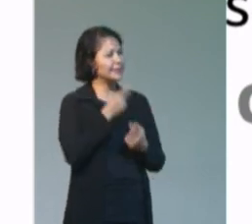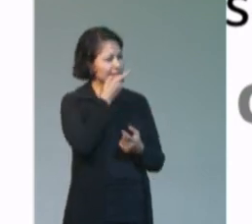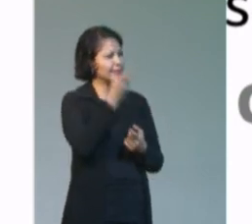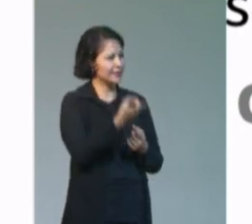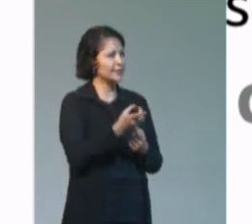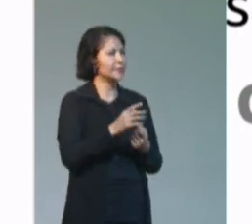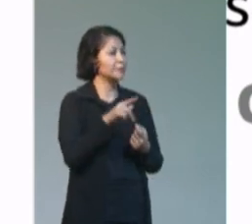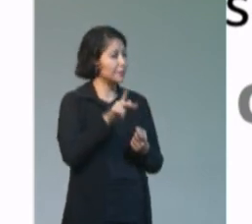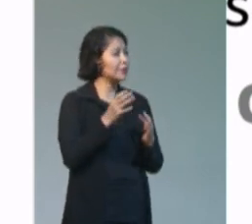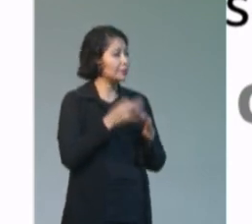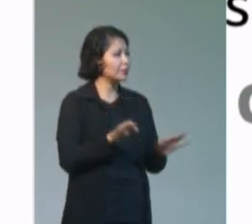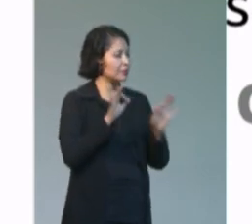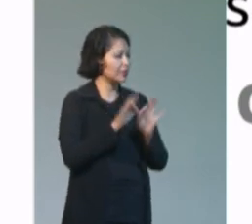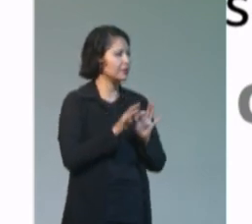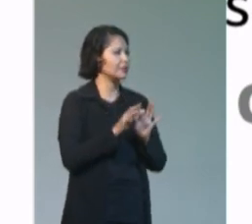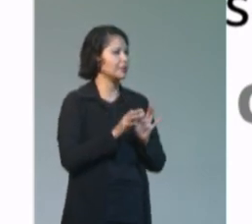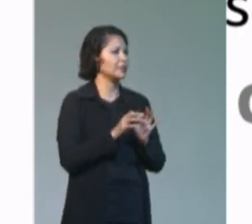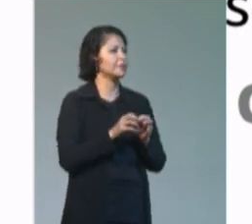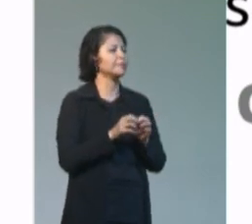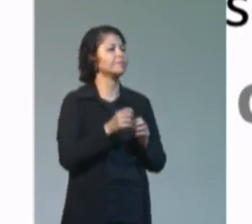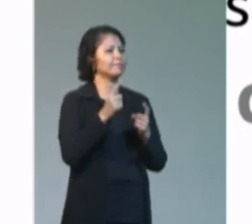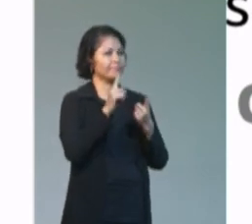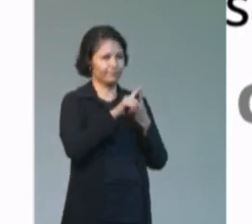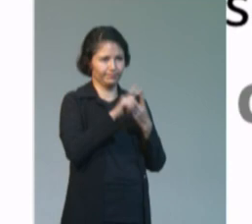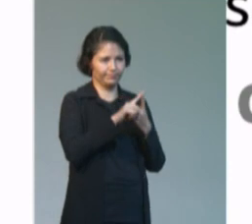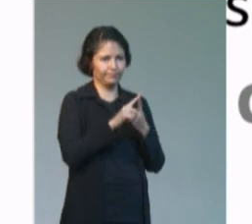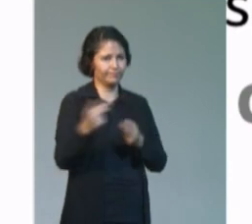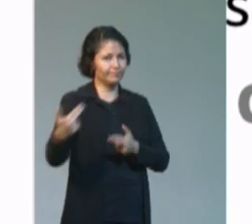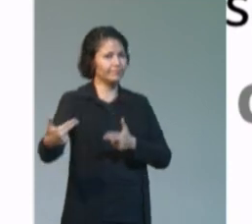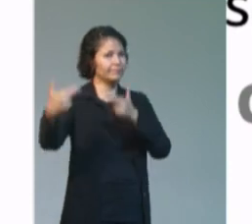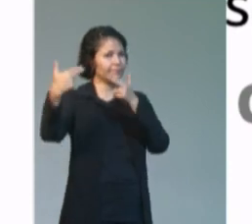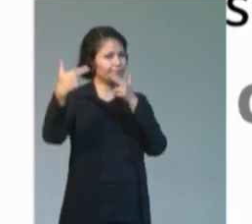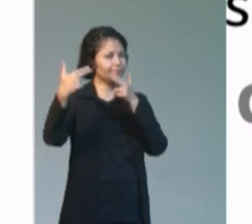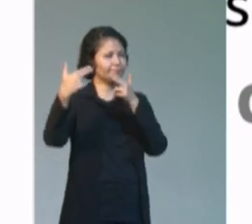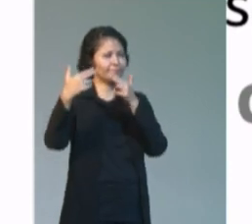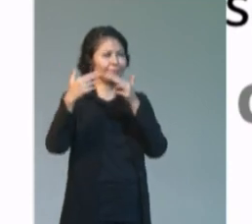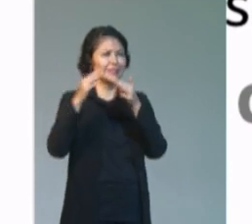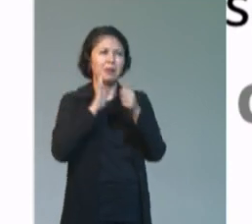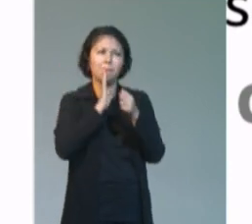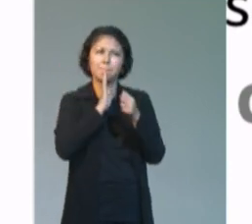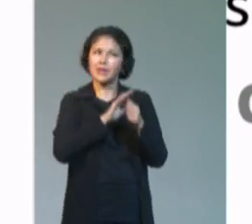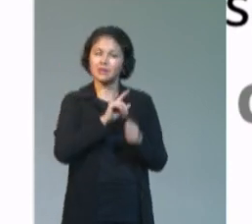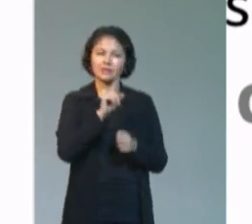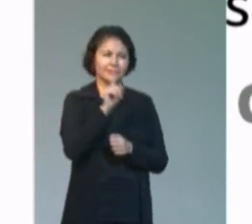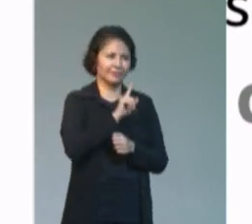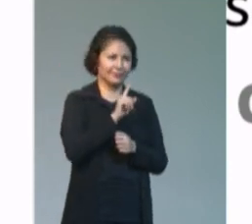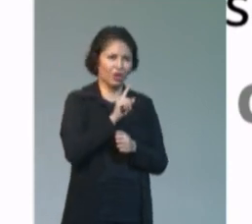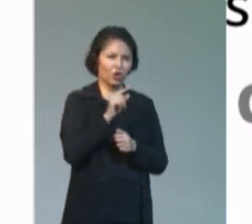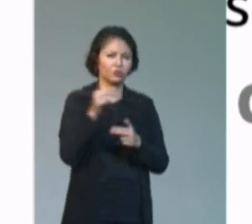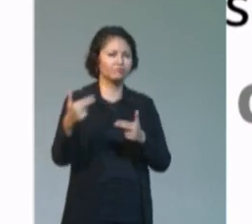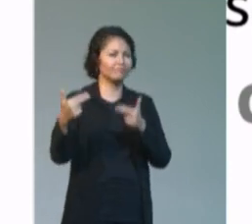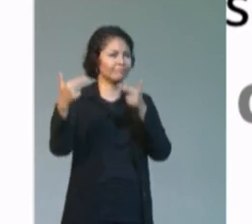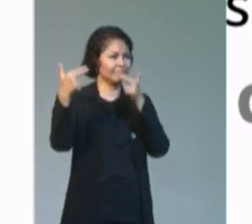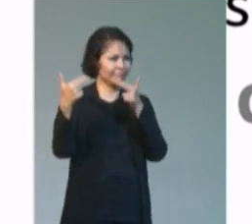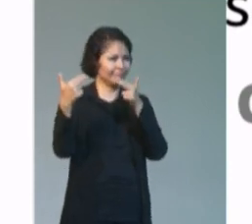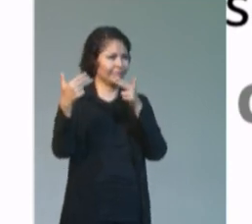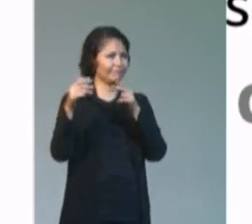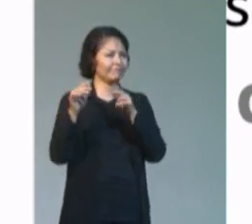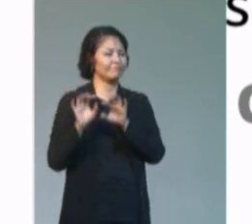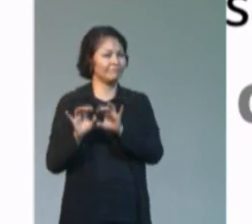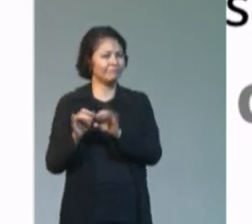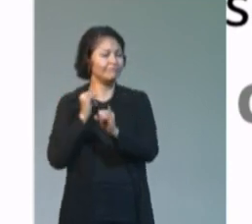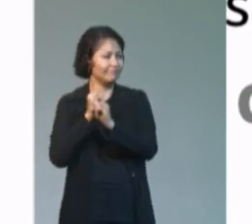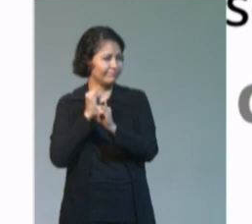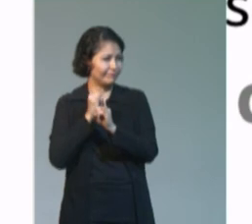la educación a distancia no es una educación de segundo nivel la formación virtual no es una enseñanza con